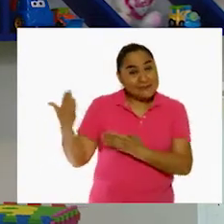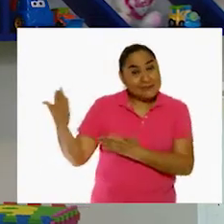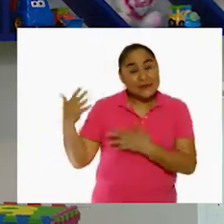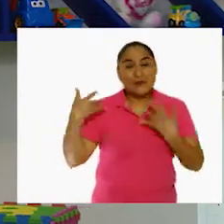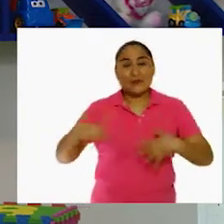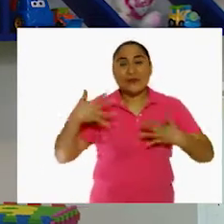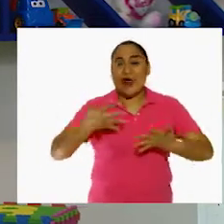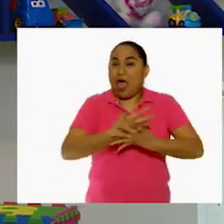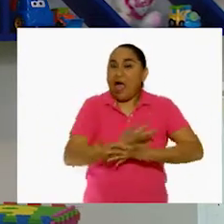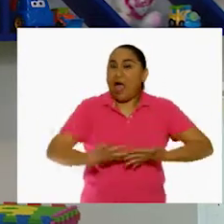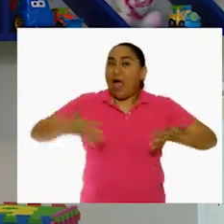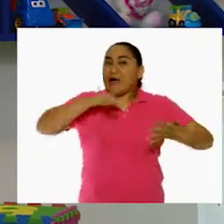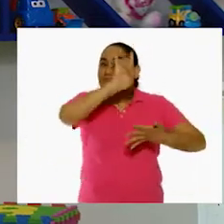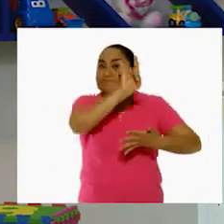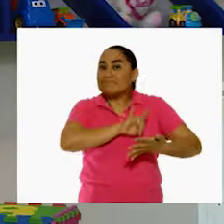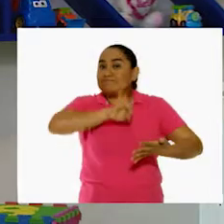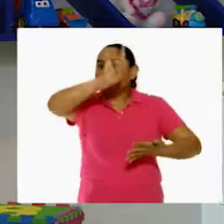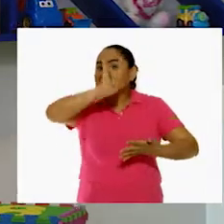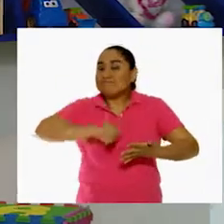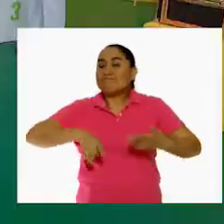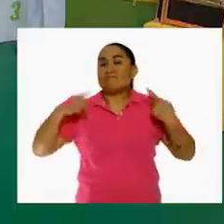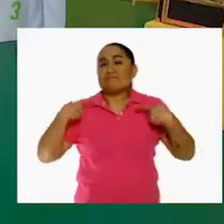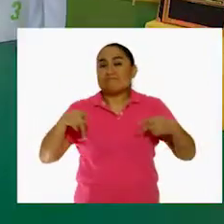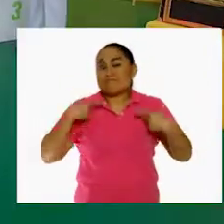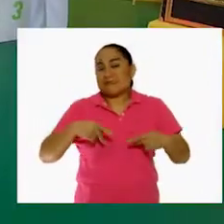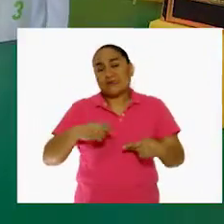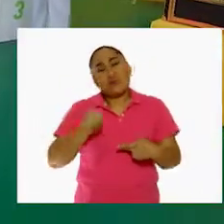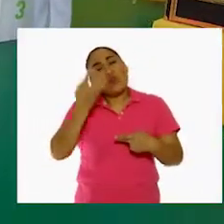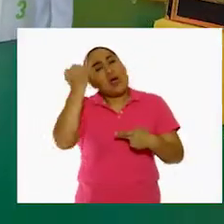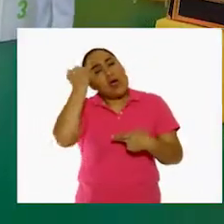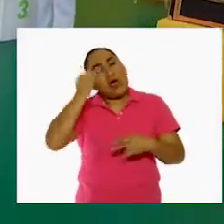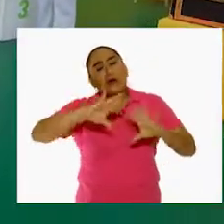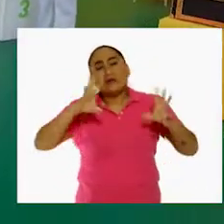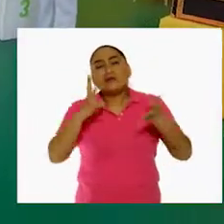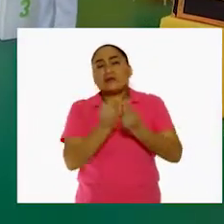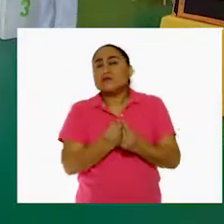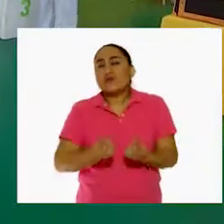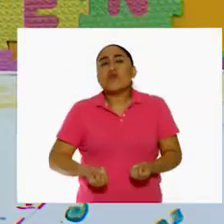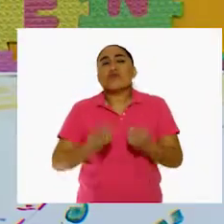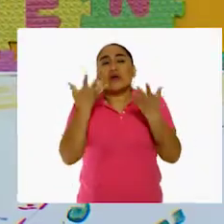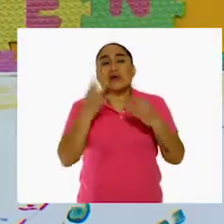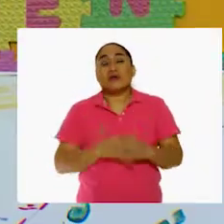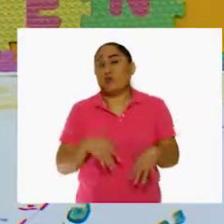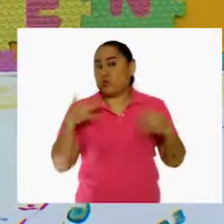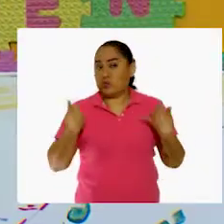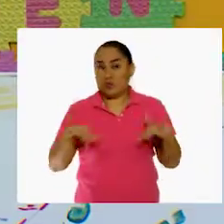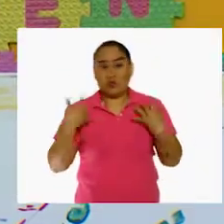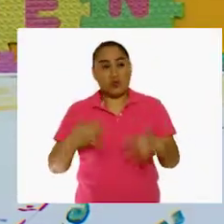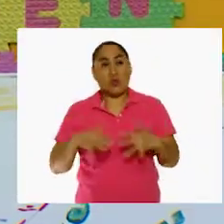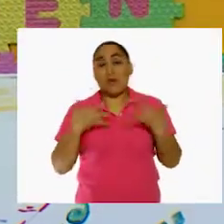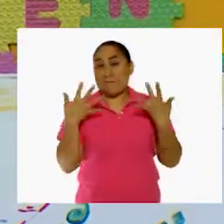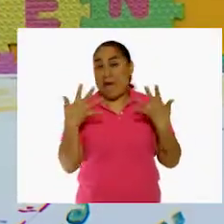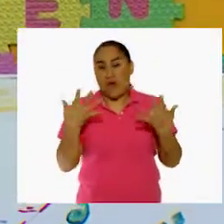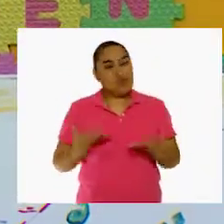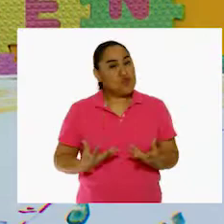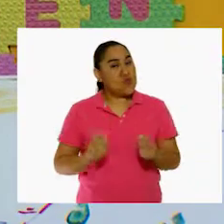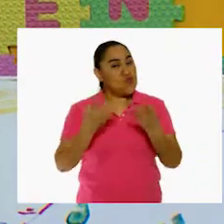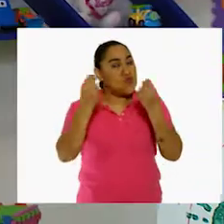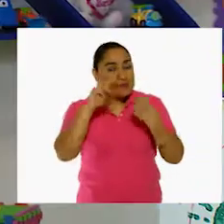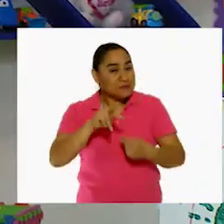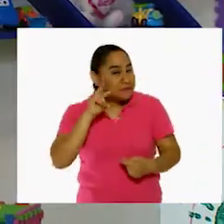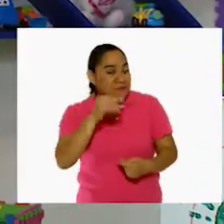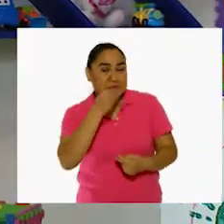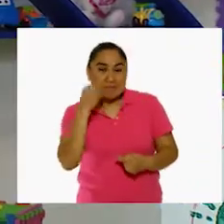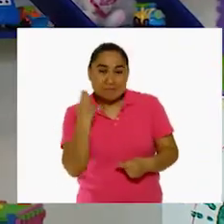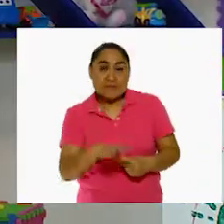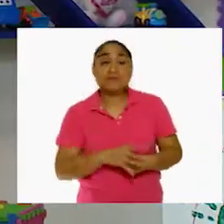niños y de personas adultas. ¿Cuántas serán? A ver. ¡Ay, son muchas, muchas manos! ¡Se ve increíble!